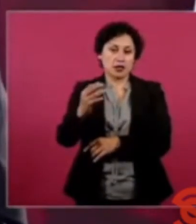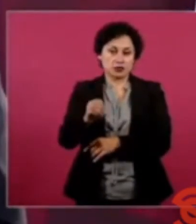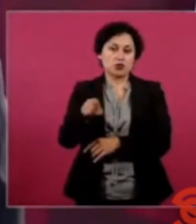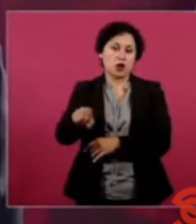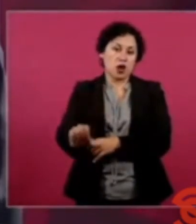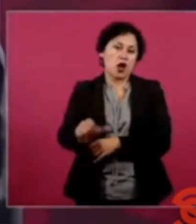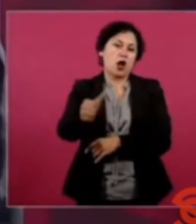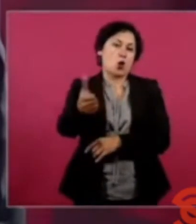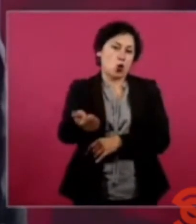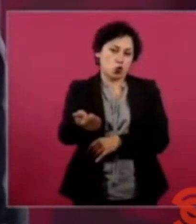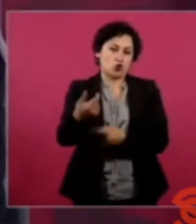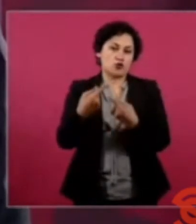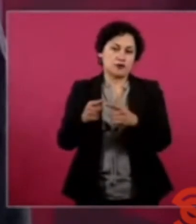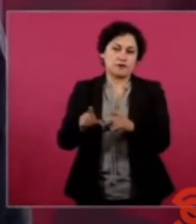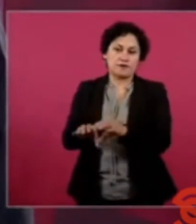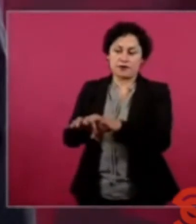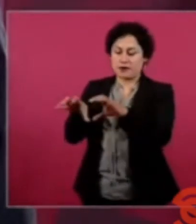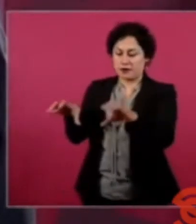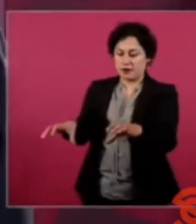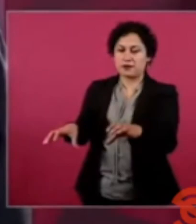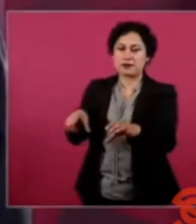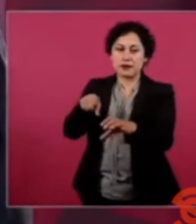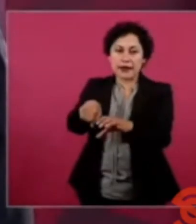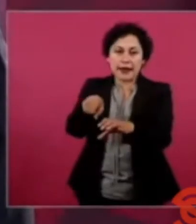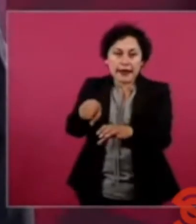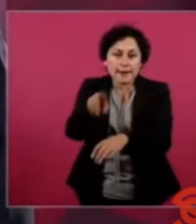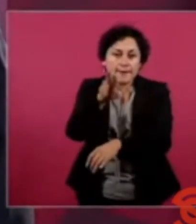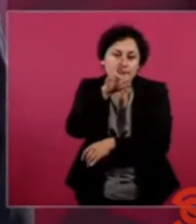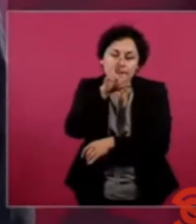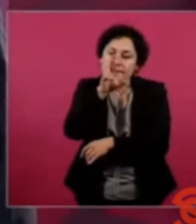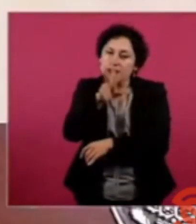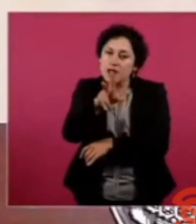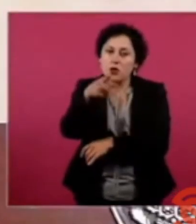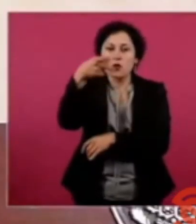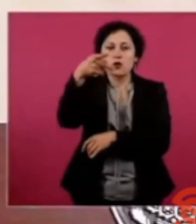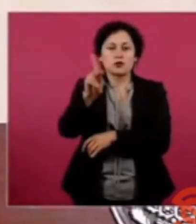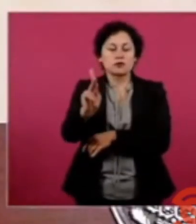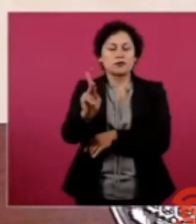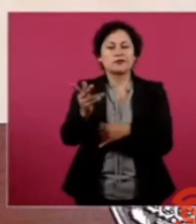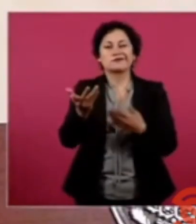opción que era la mejor, nada más que